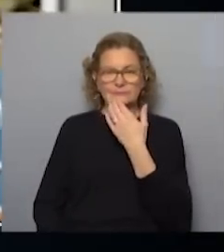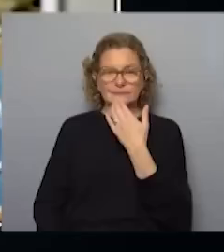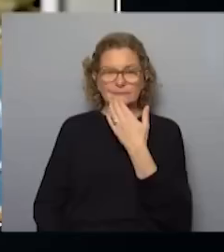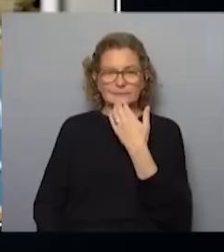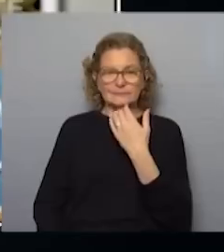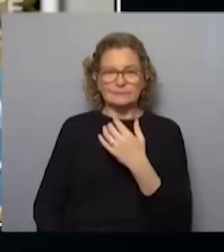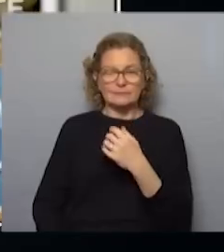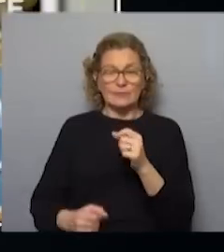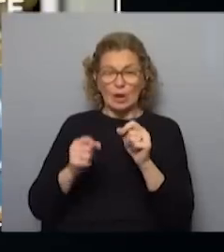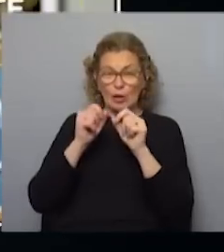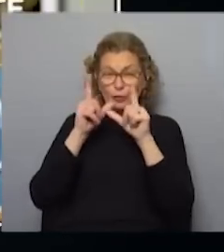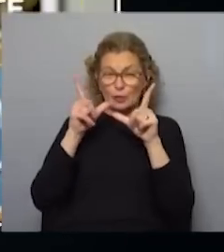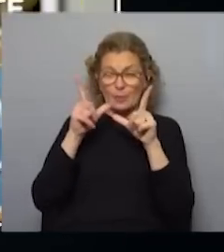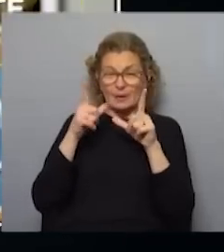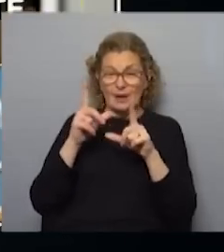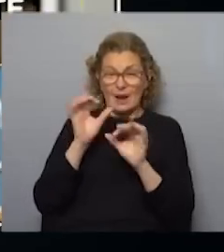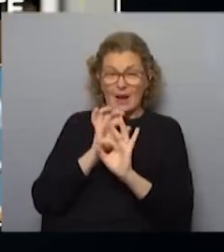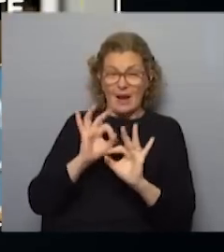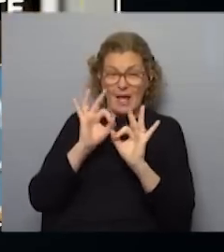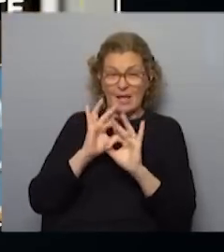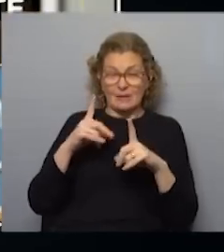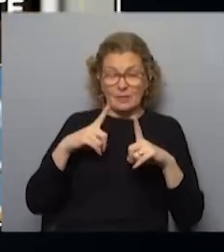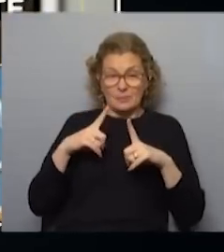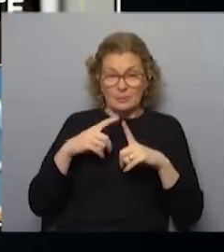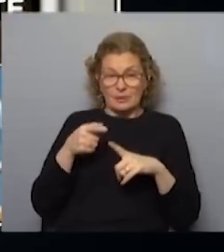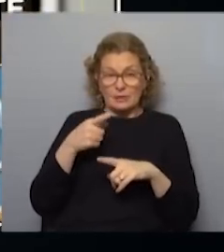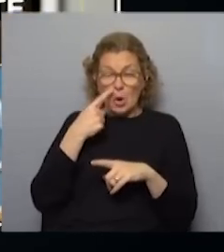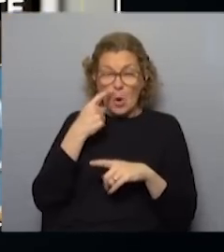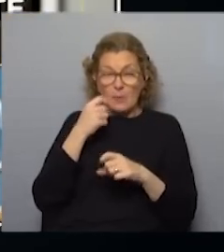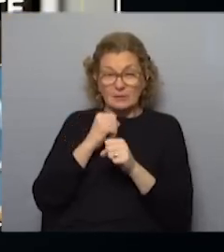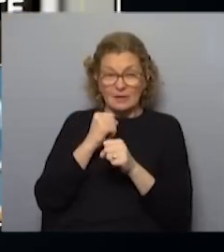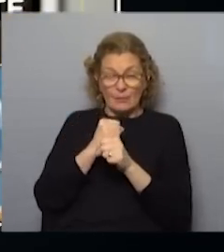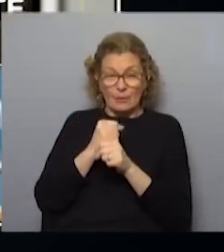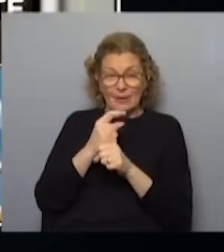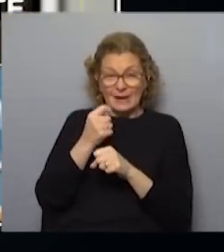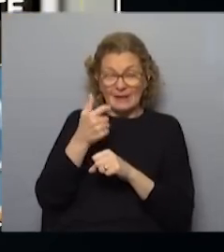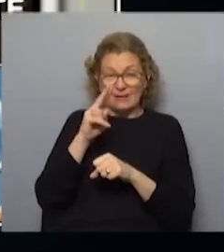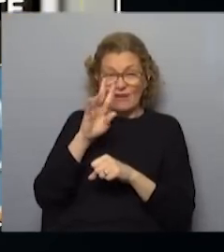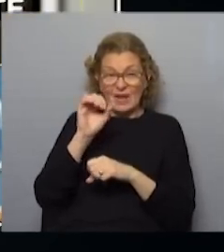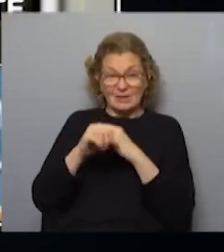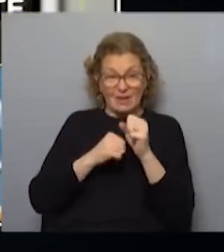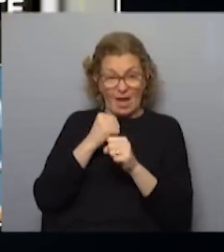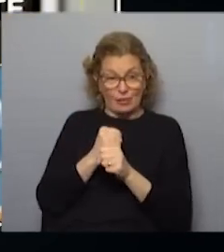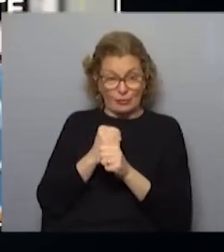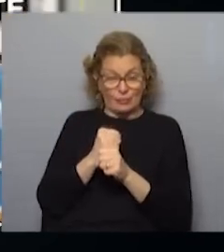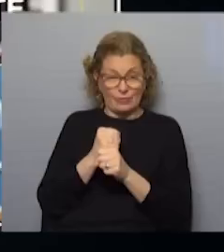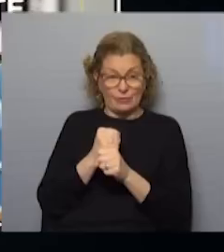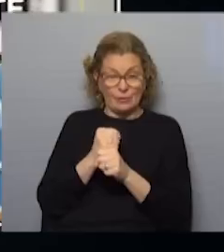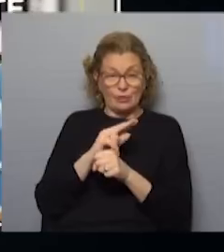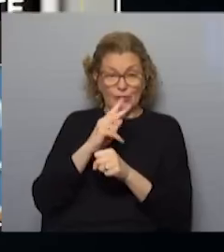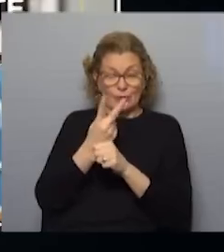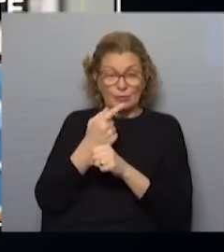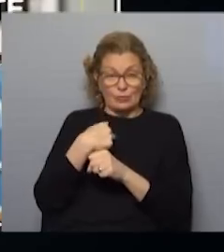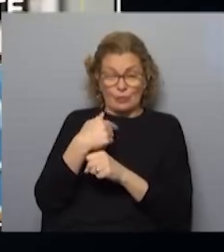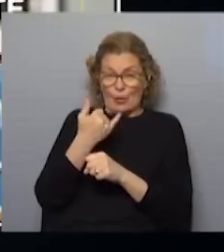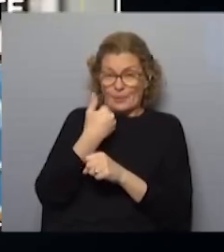una sorpresa que nadie espera porque este hombre trabajó con nosotros casi 20 años lo segundo yo